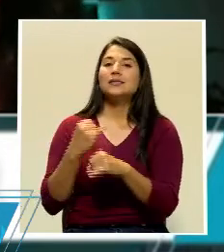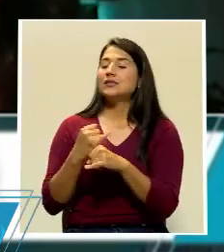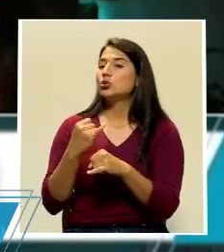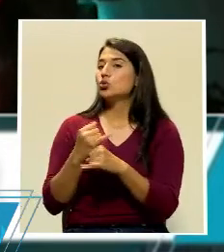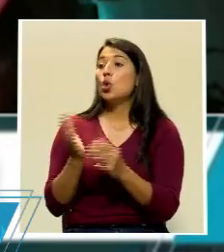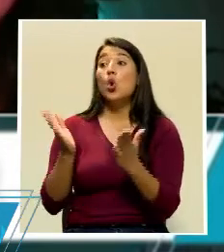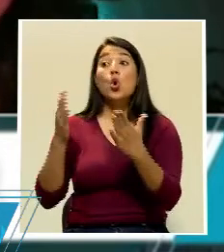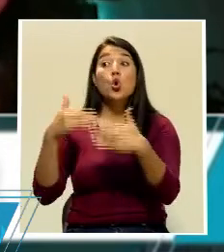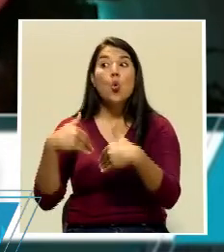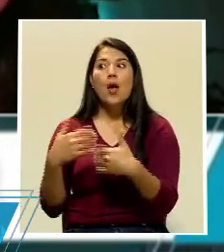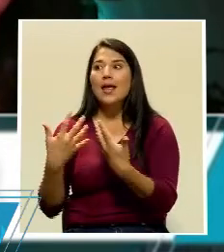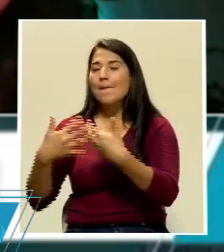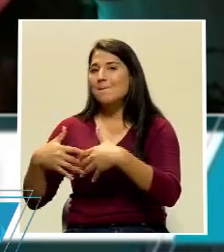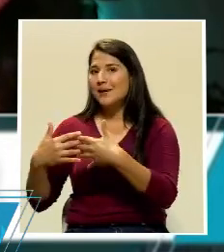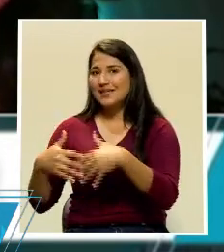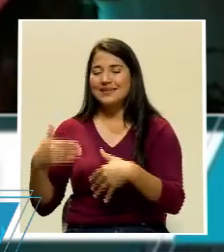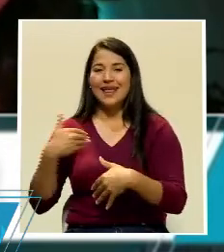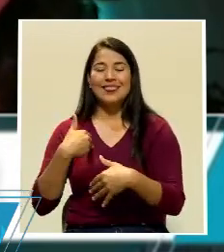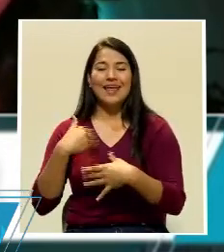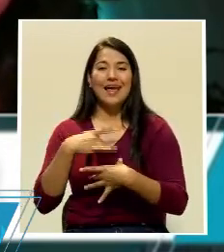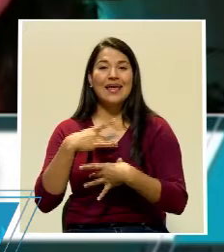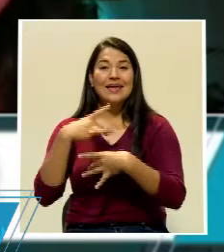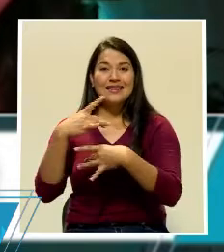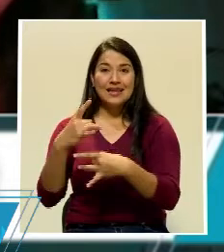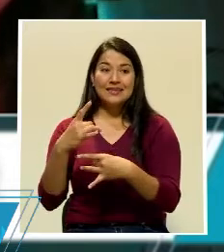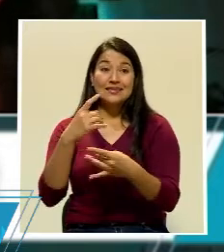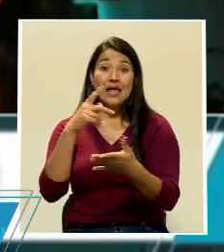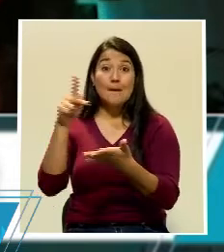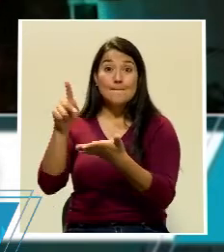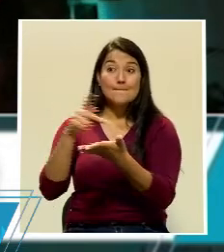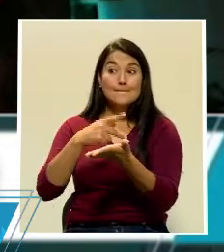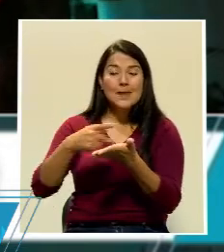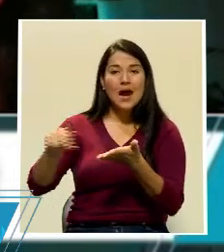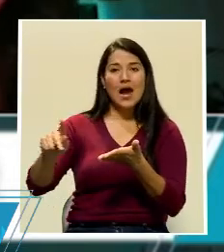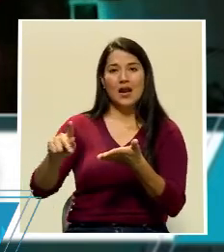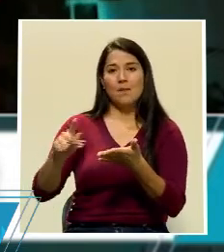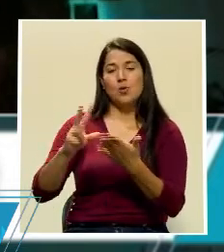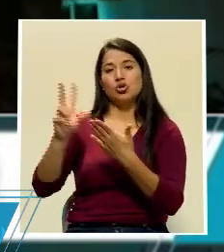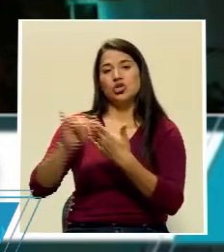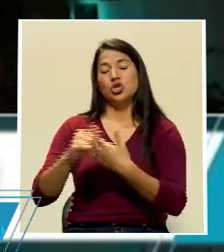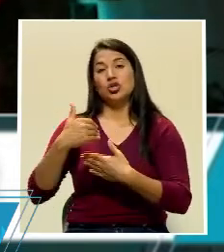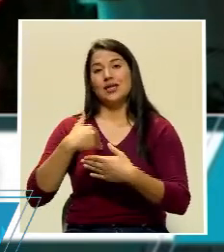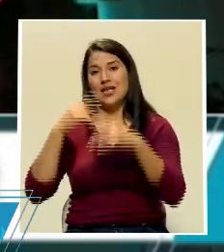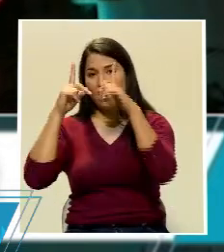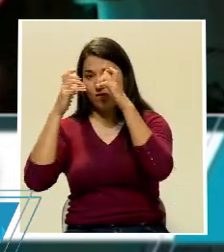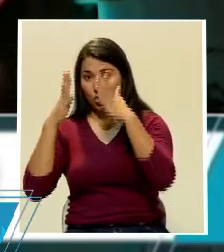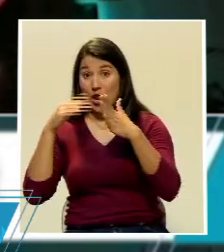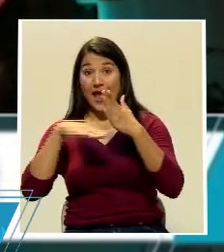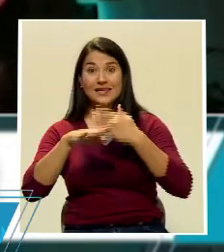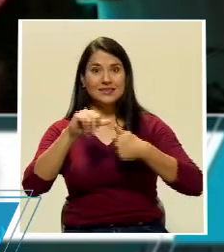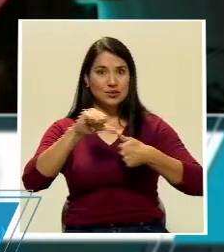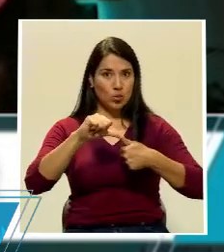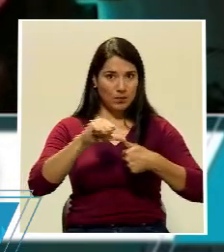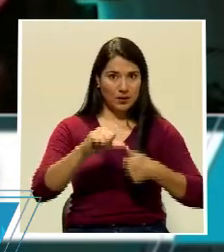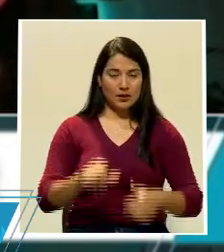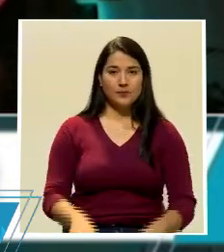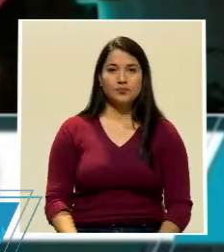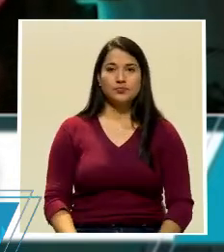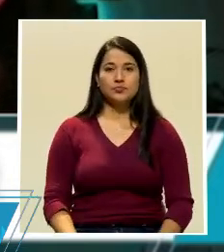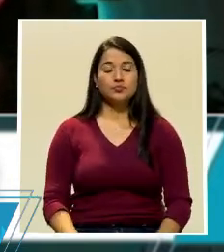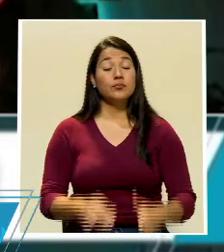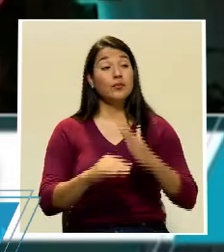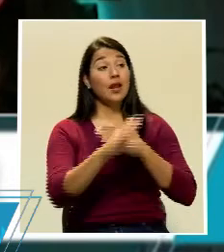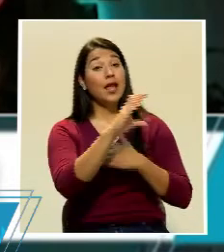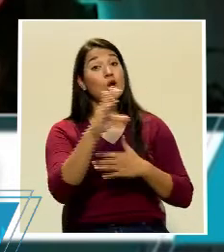hay instituciones que se interesen a financiar fotógrafos en Centroamérica. Justamente en Costa Rica